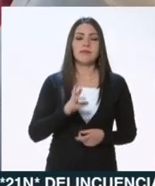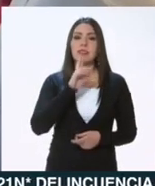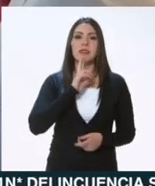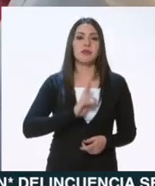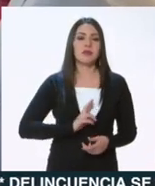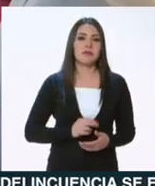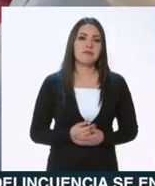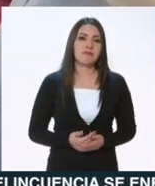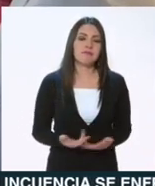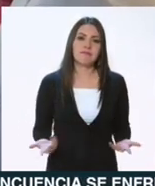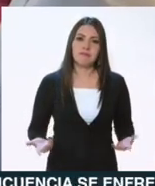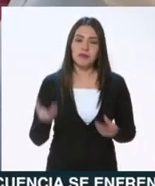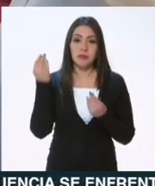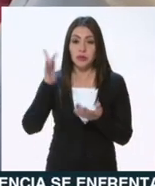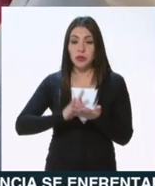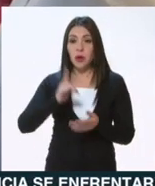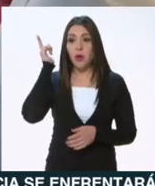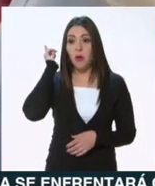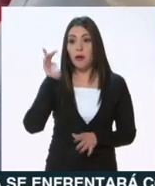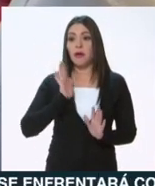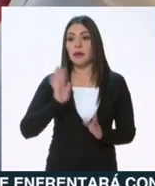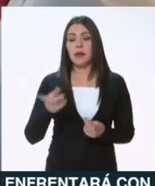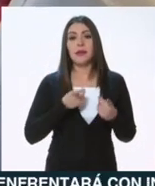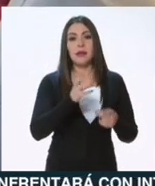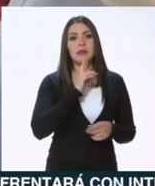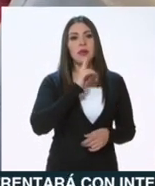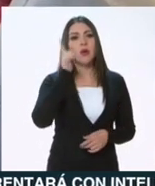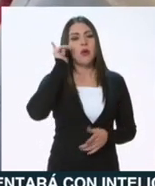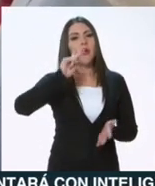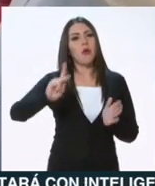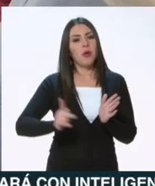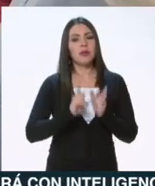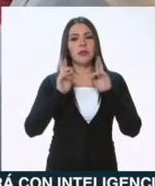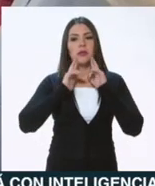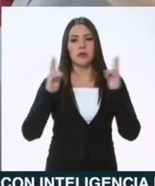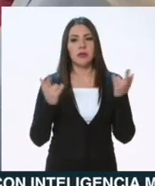No, Esperemos al contrario. que cuando tenga usted respuesta nos reunamos para